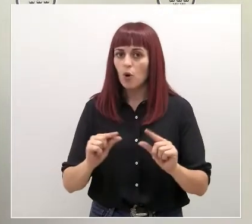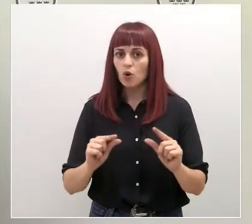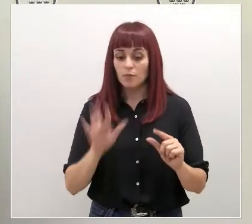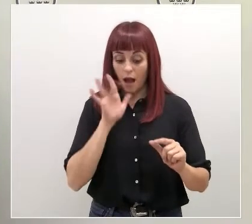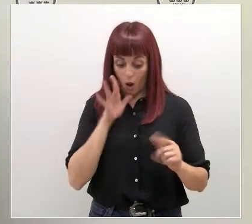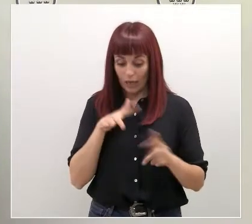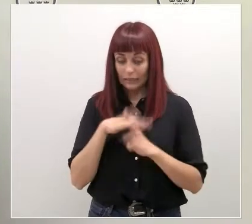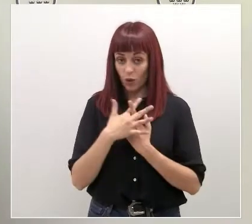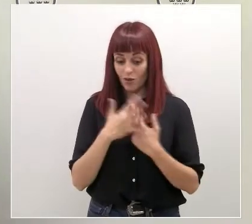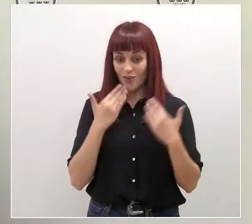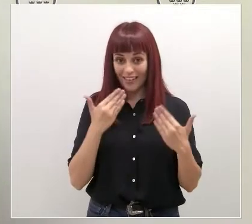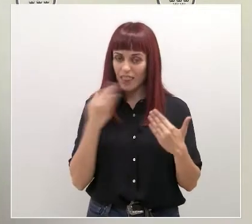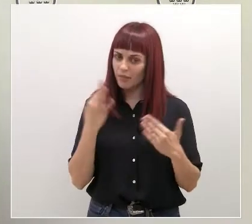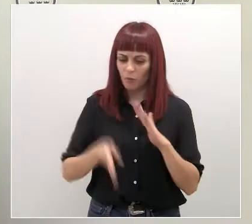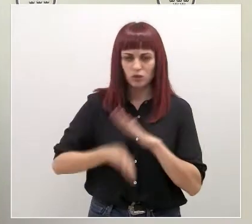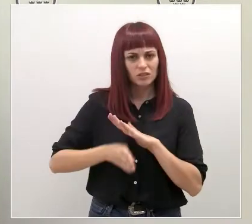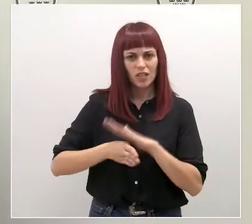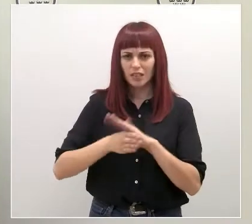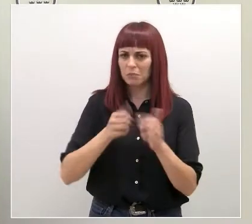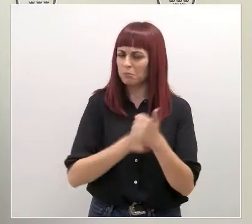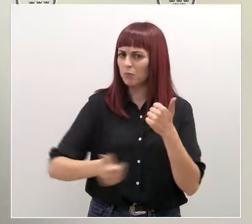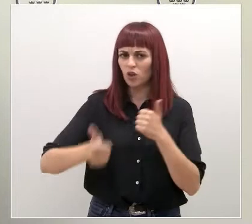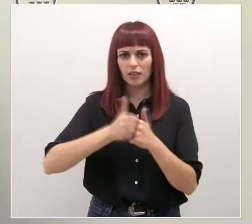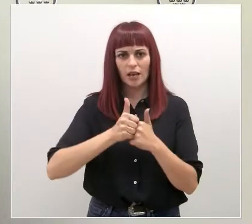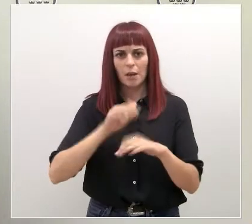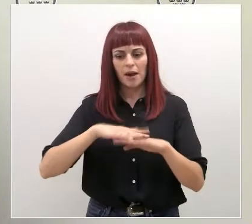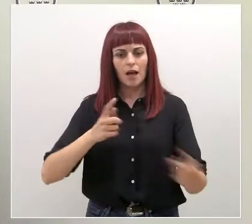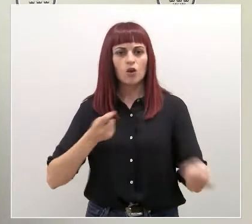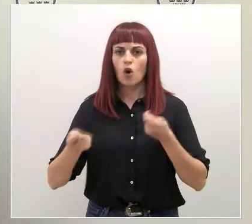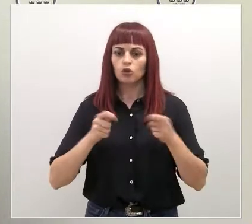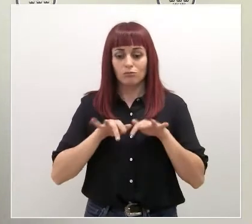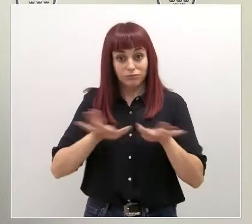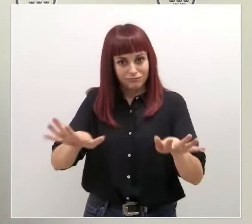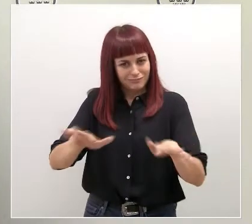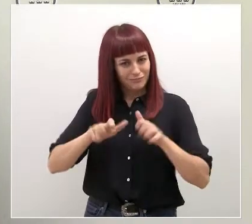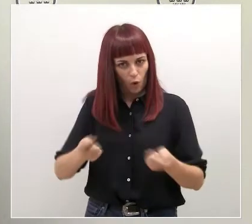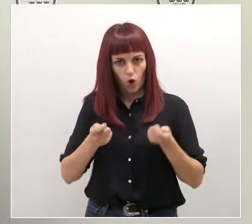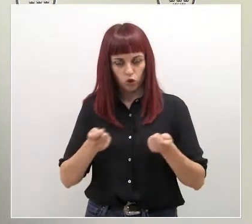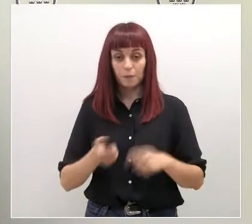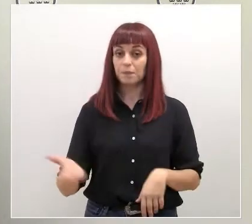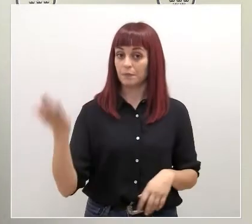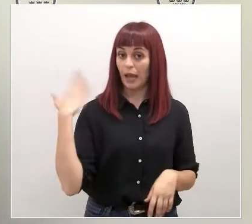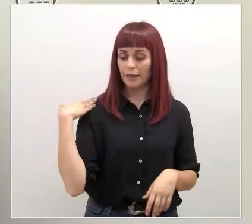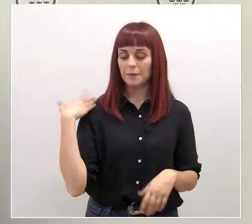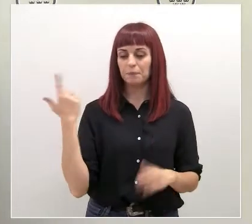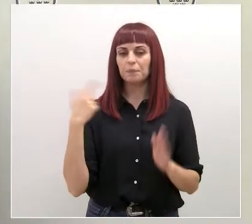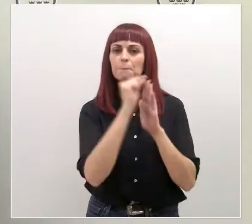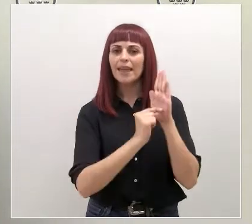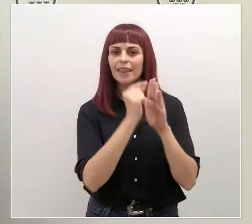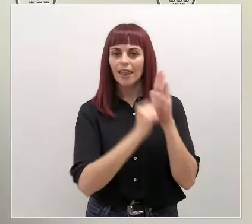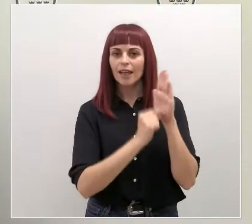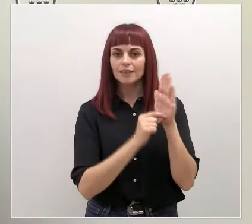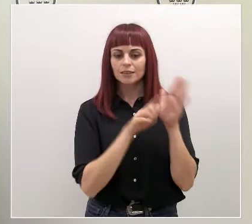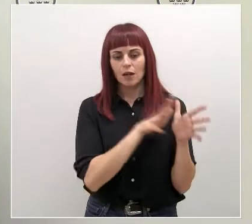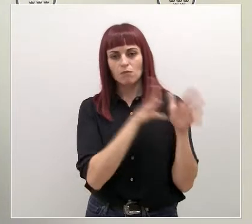llevado hasta aquí debe seguir siendo prioritaria en el control de la pandemia. Ayer se publicaron las medidas que han de